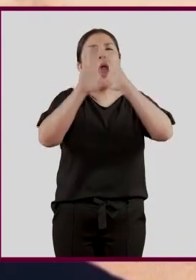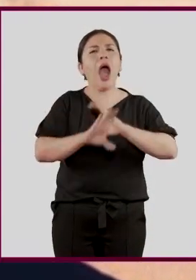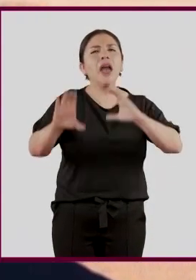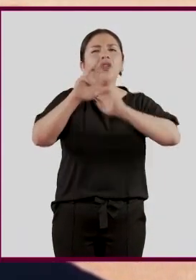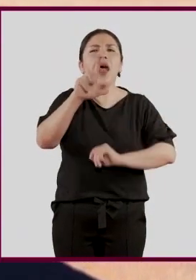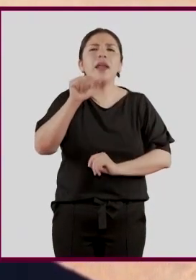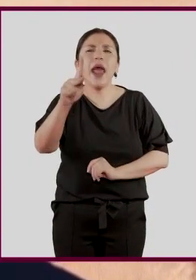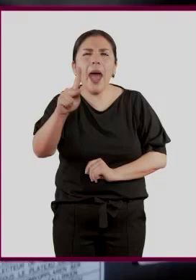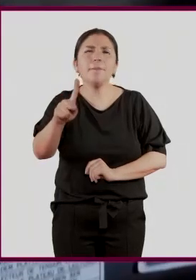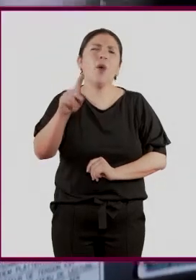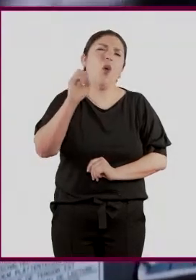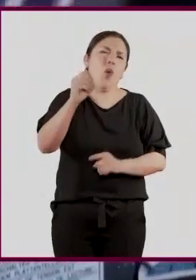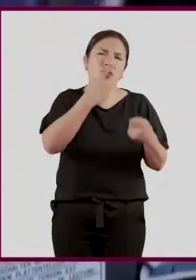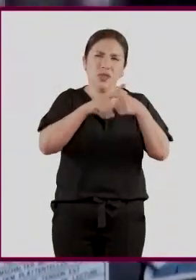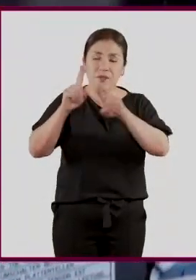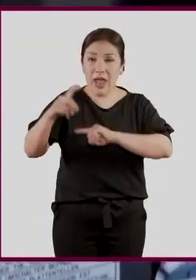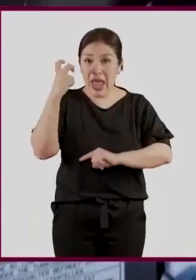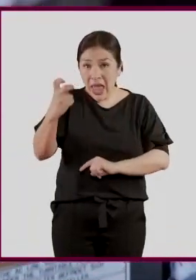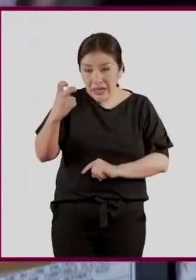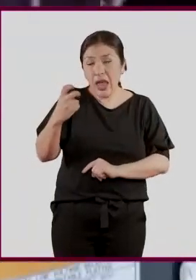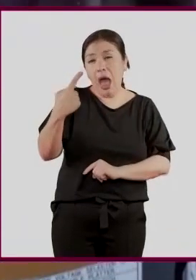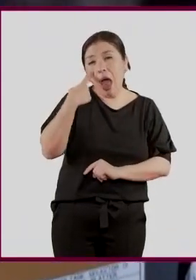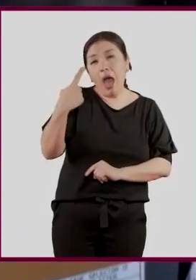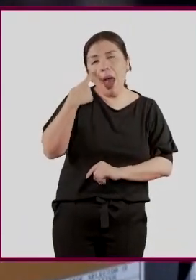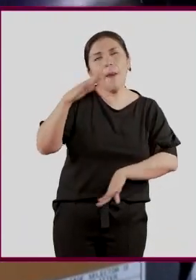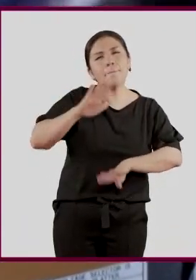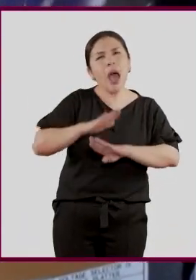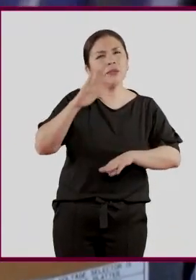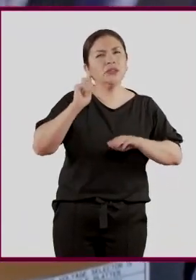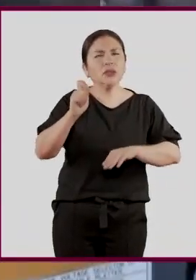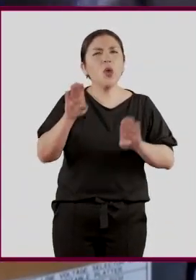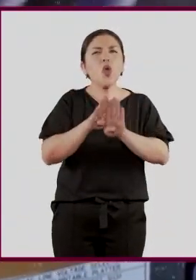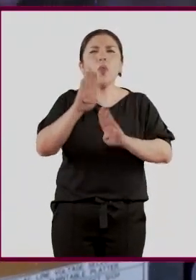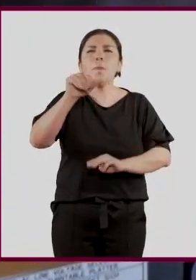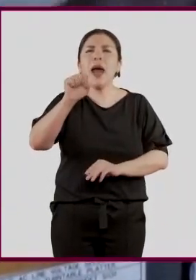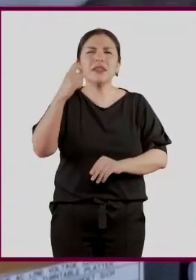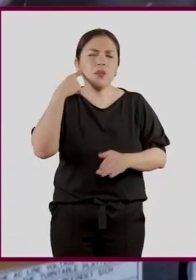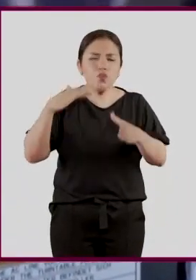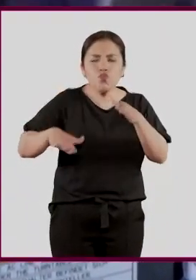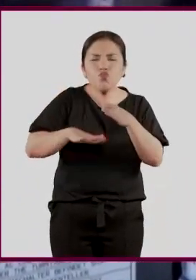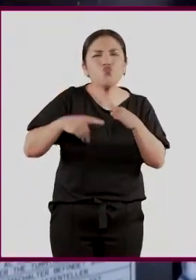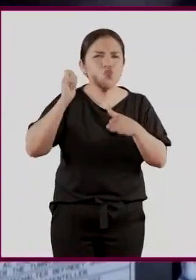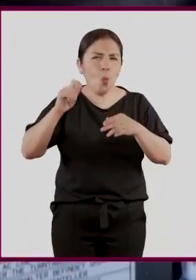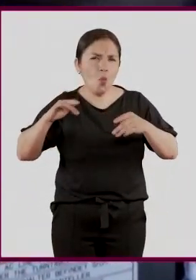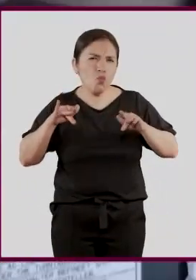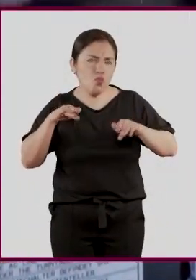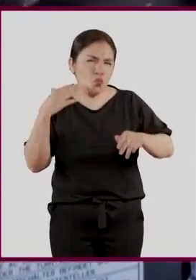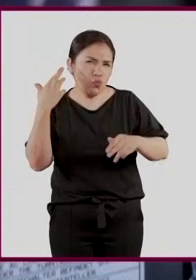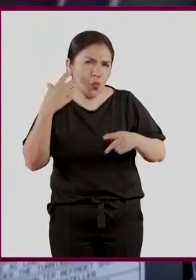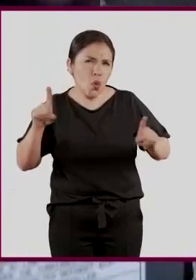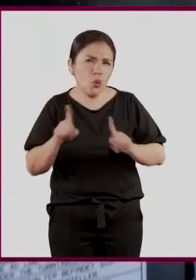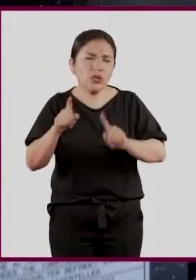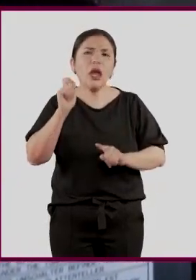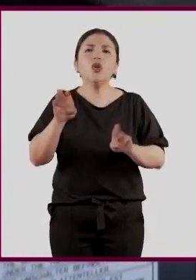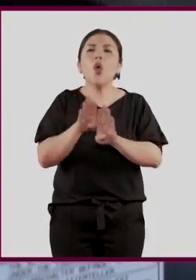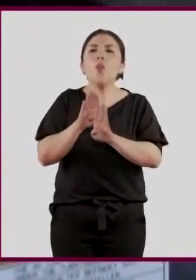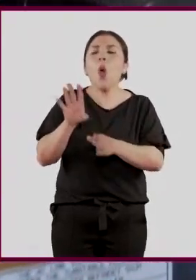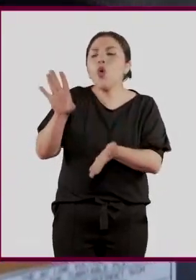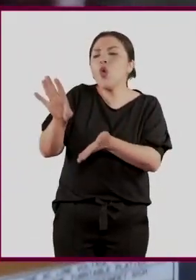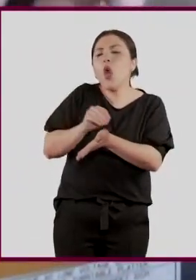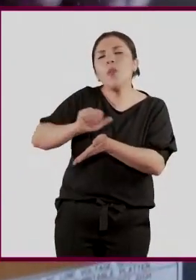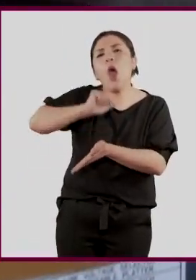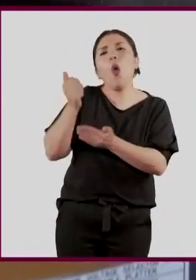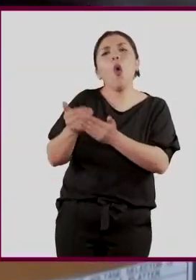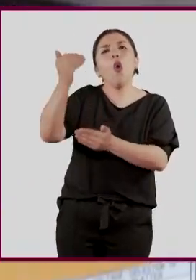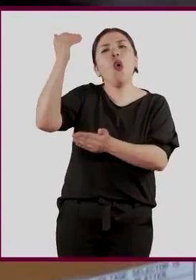rap y de hip hop. En este género musical es común que las bases musicales de una canción vengan de un fragmento de otra